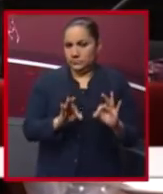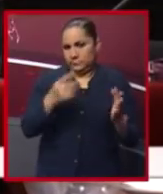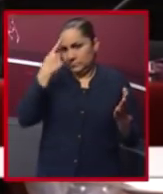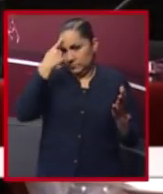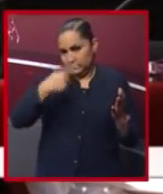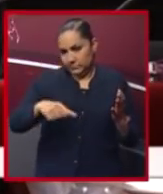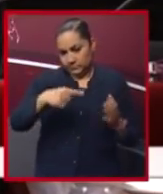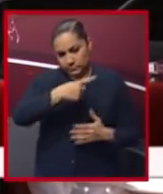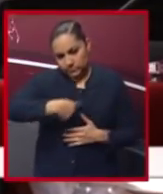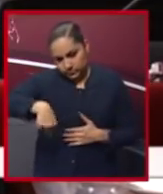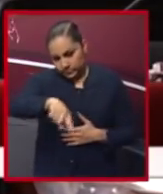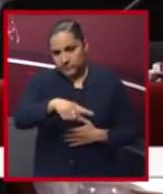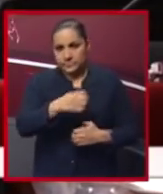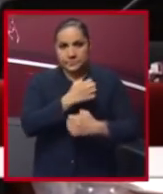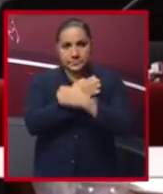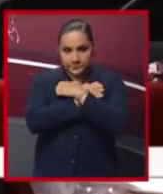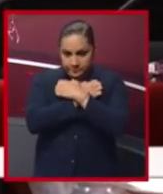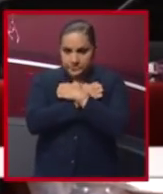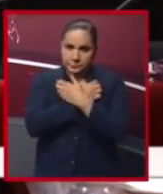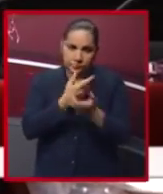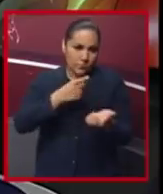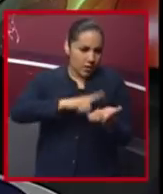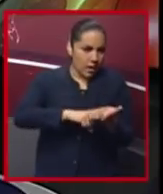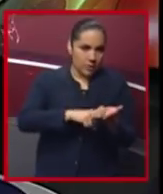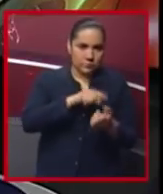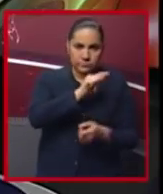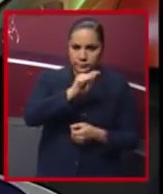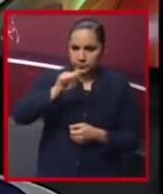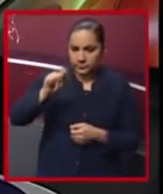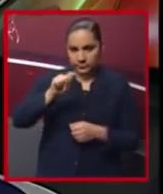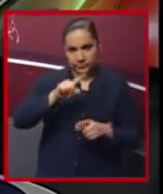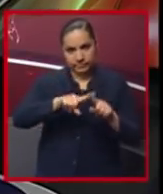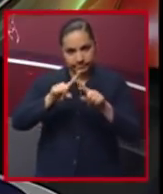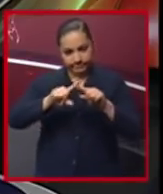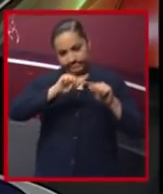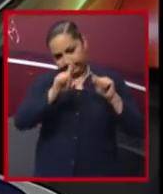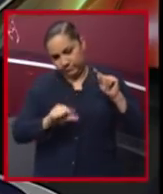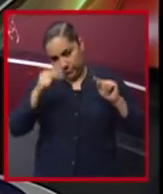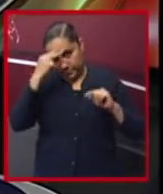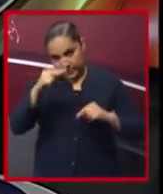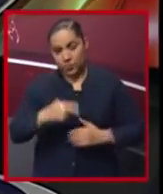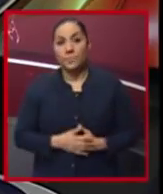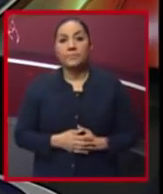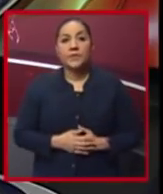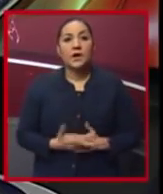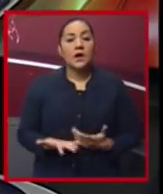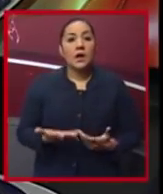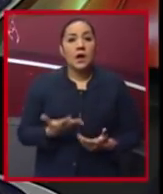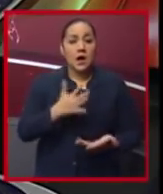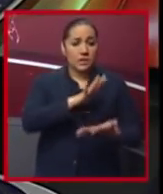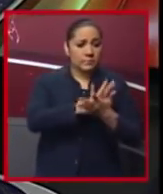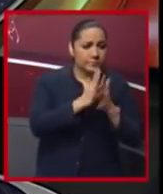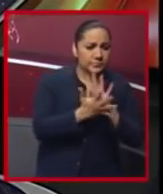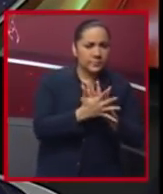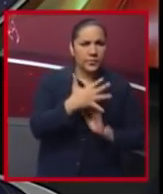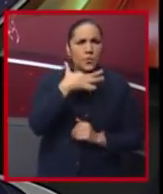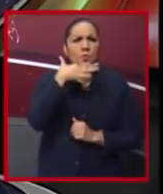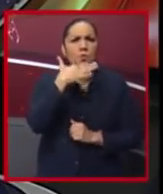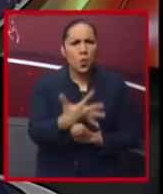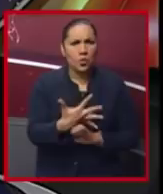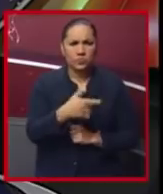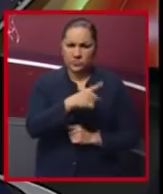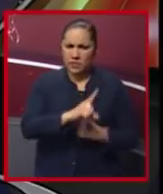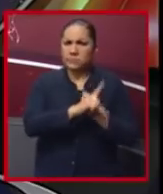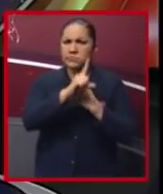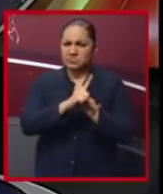actores educativos de este país. Bueno, los graves problemas de corrupción se dan en casi todos los países del mundo.